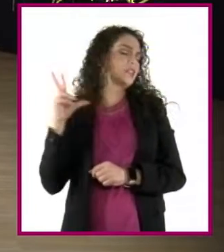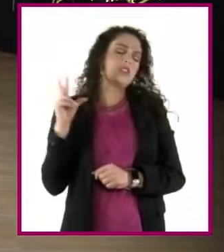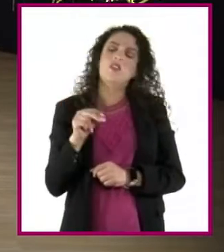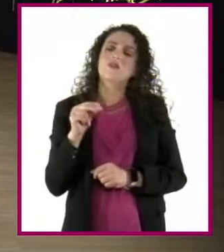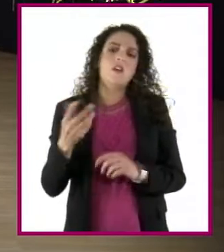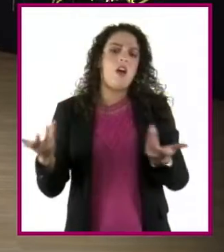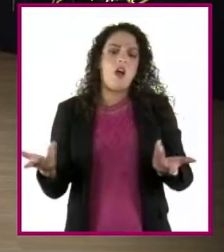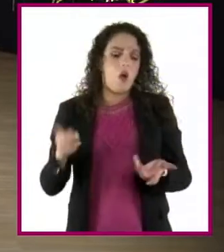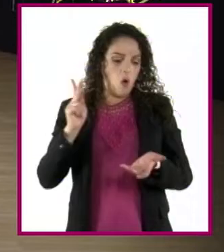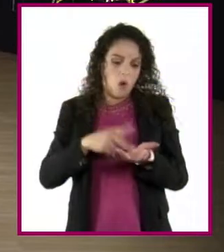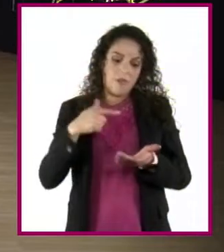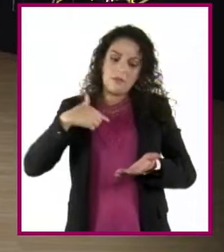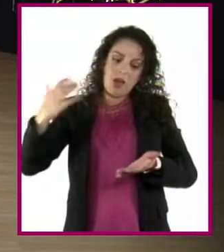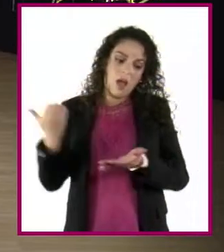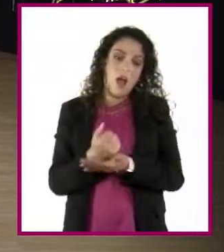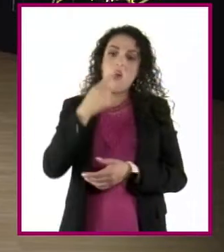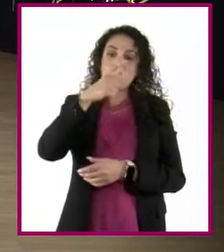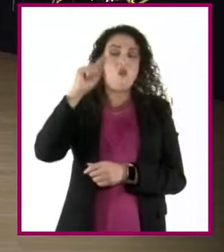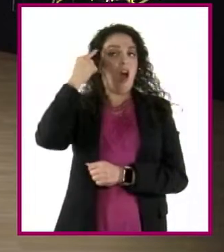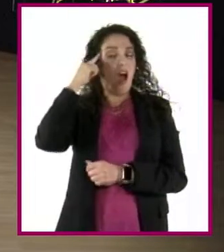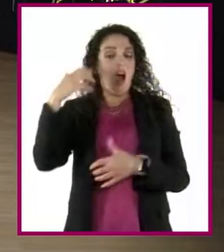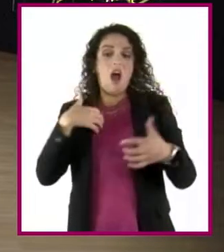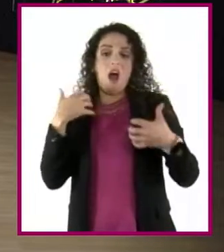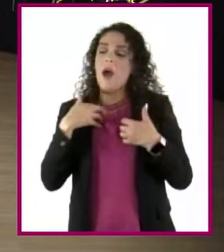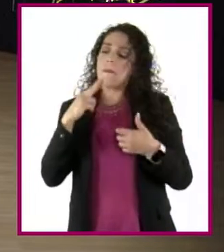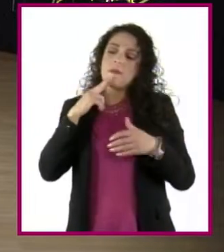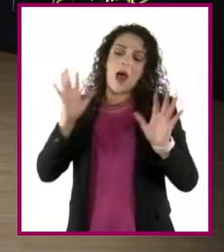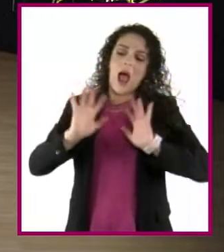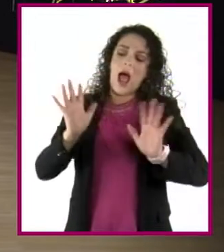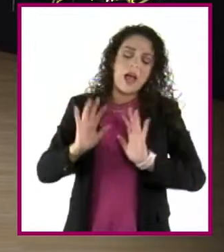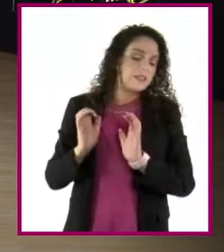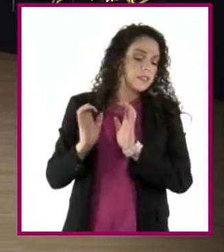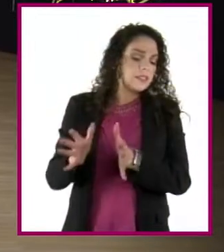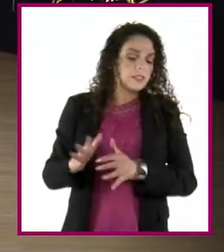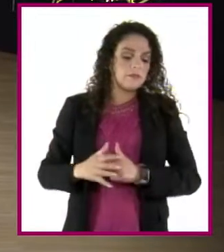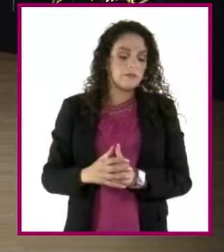Te voy a volver a ganar, te vas a enojar conmigo, mejor dejémoslo así.